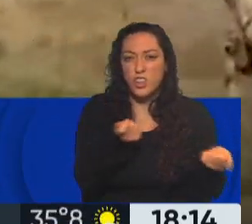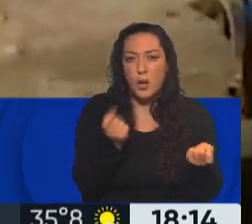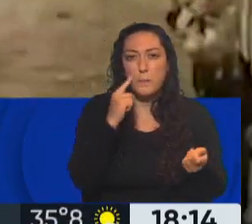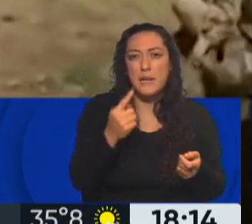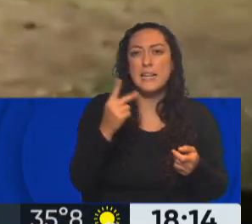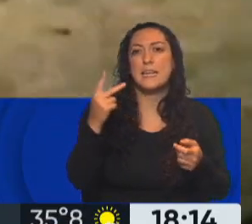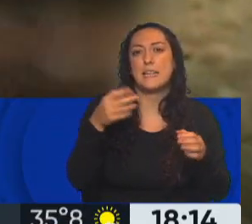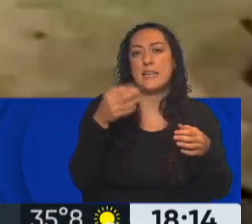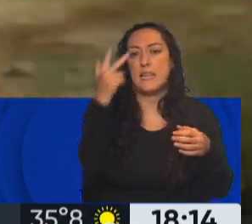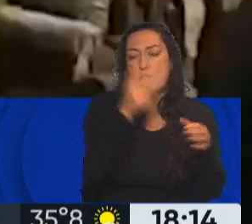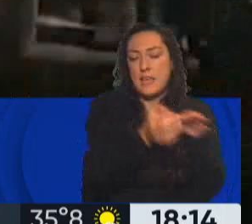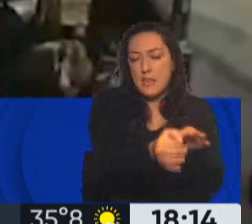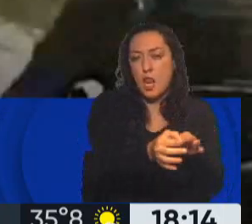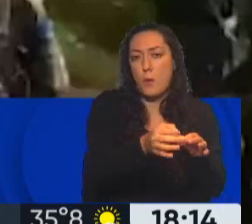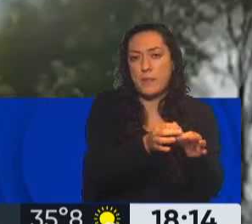cuadrados.